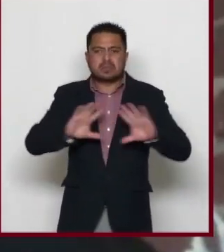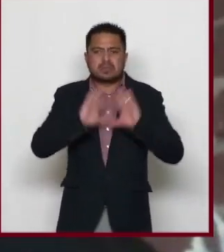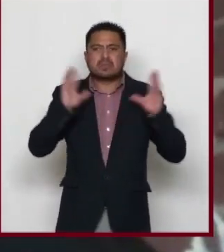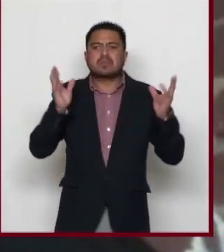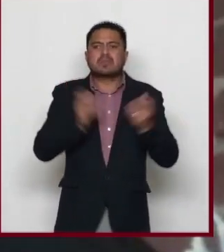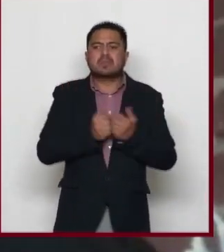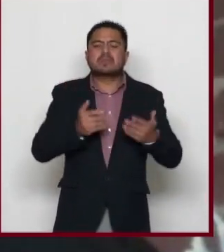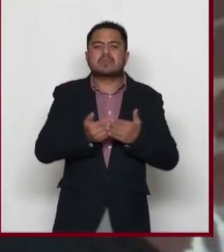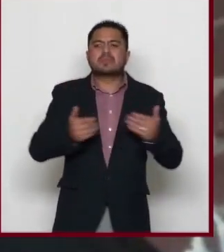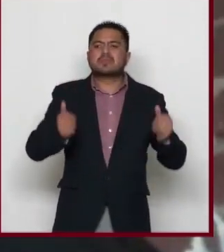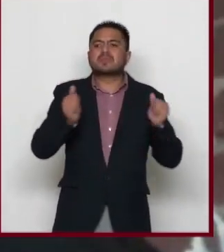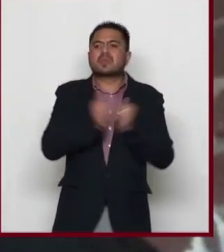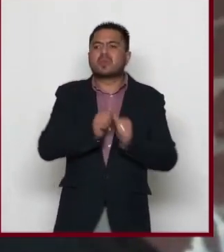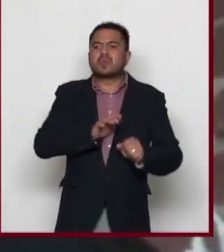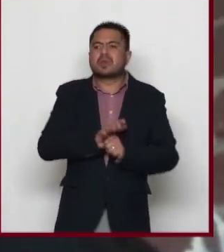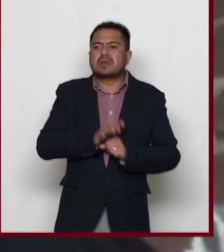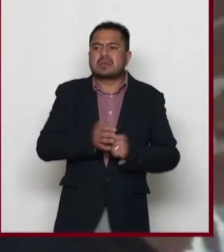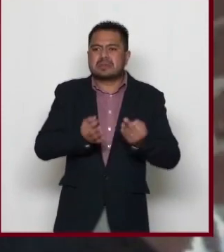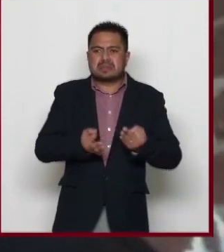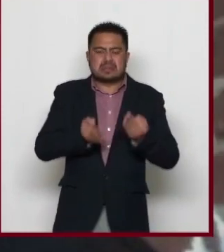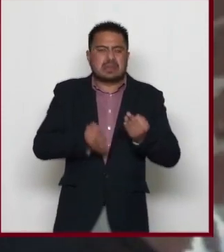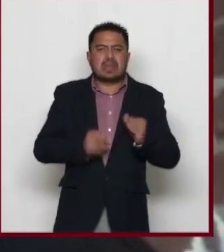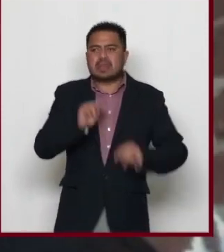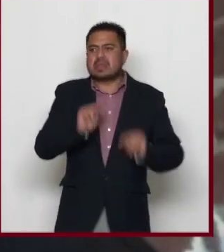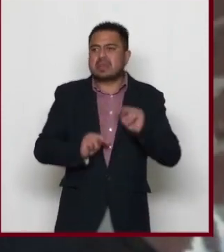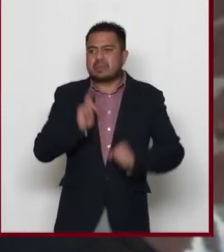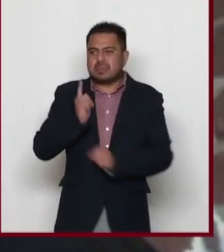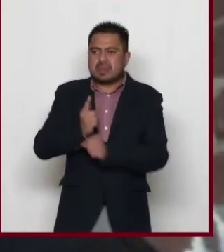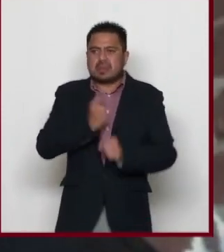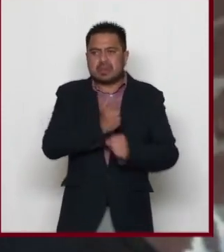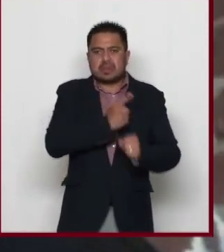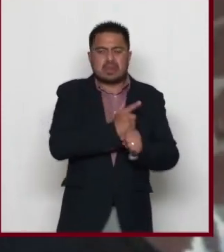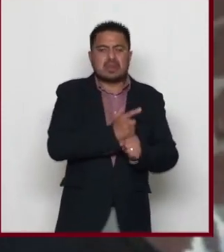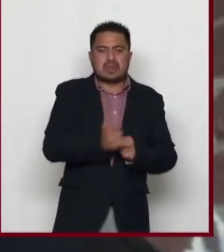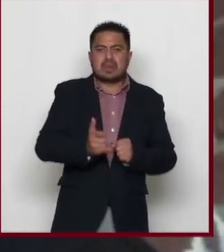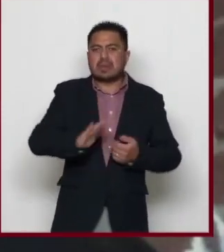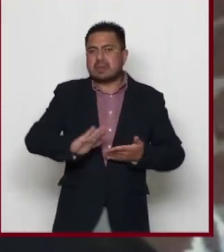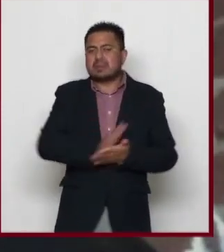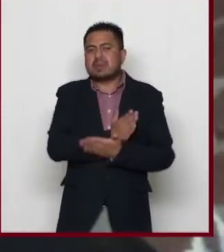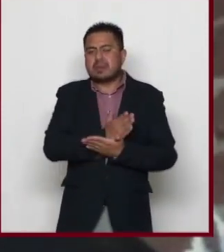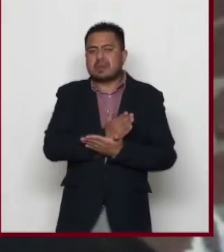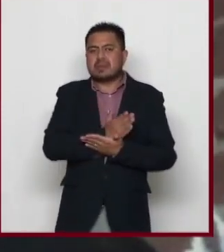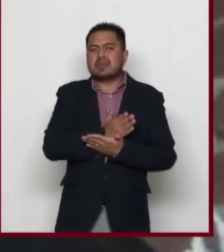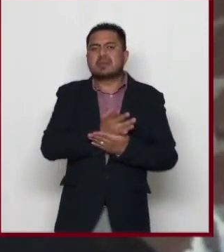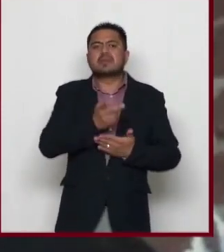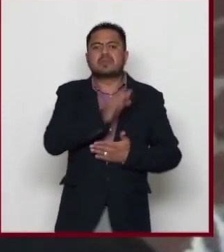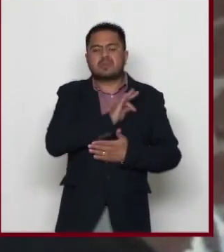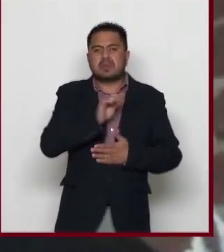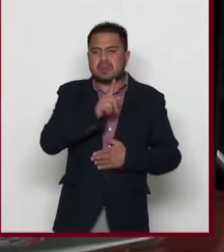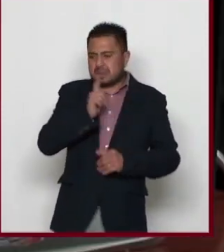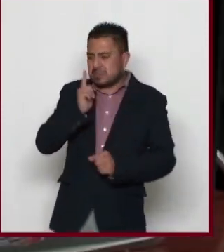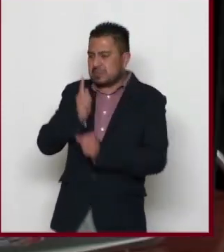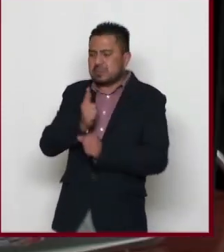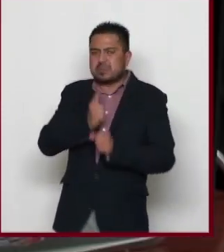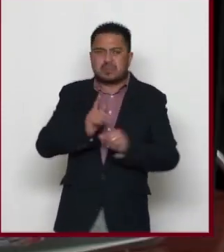nos dice qué tanta luz vamos a recolectar, entonces, y que con cuánta eficiencia, de eso depende del detector,